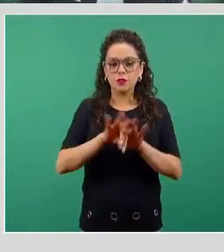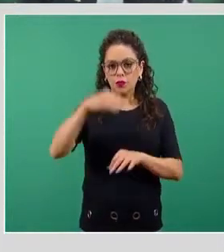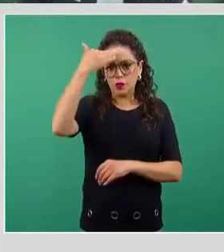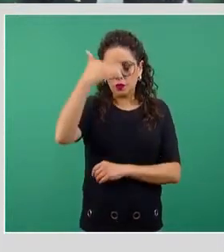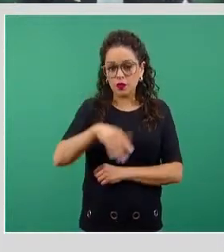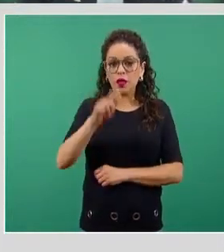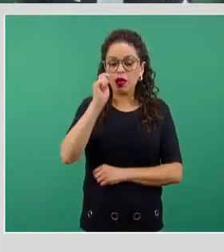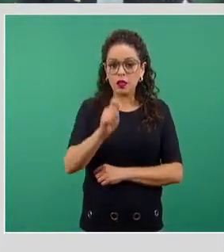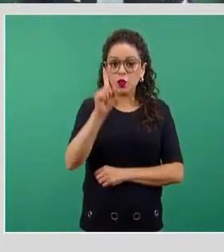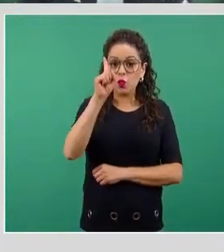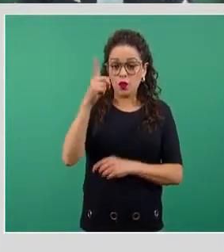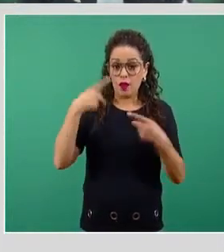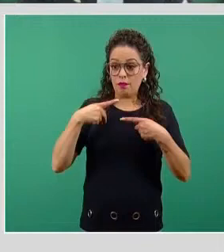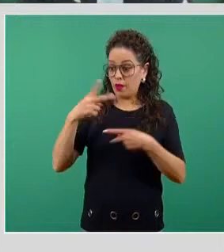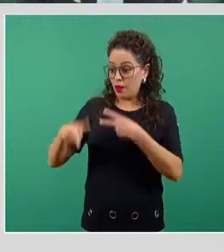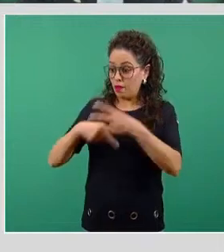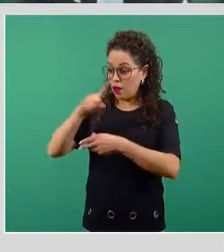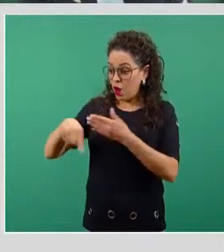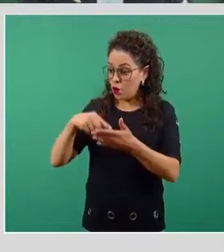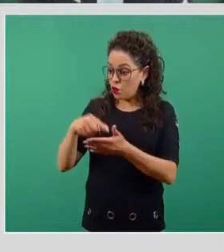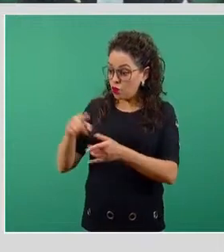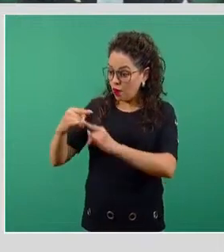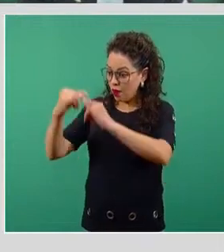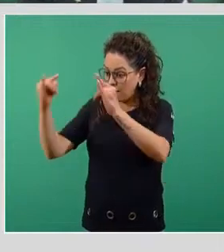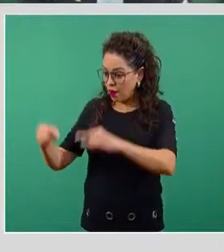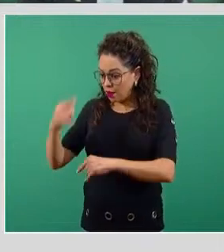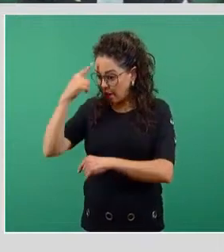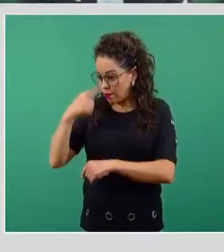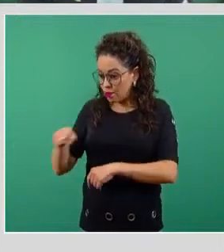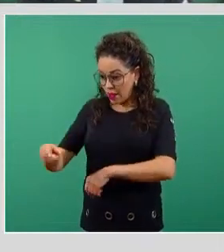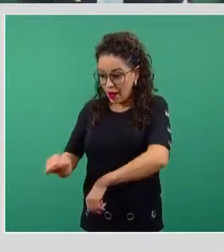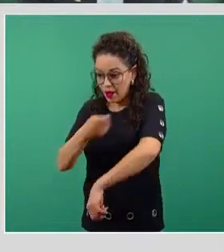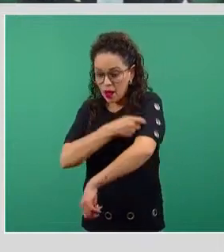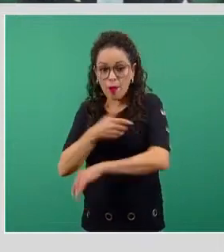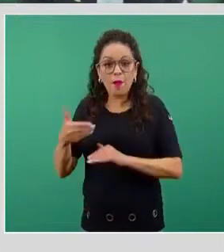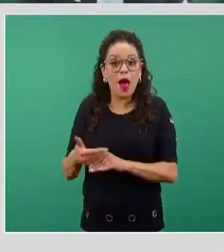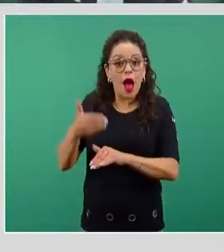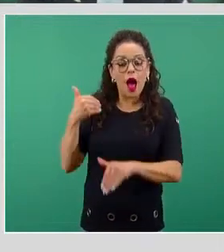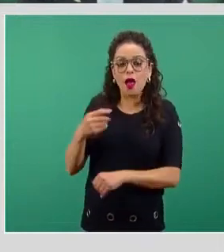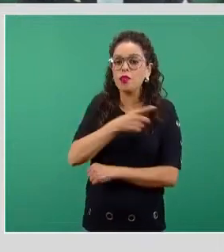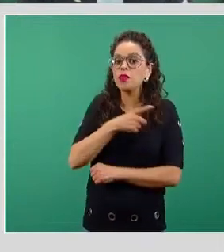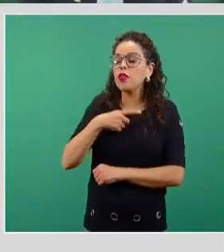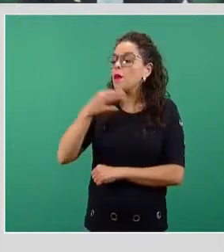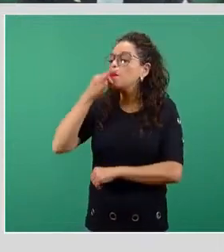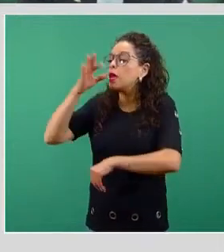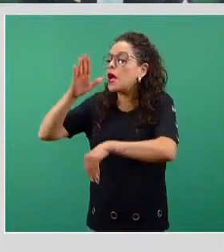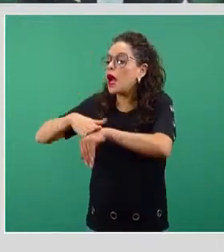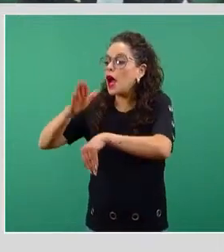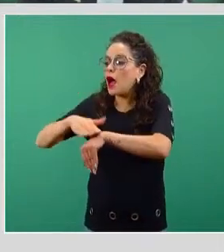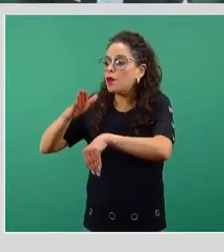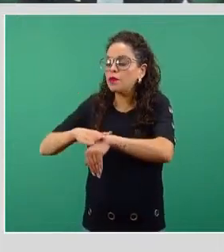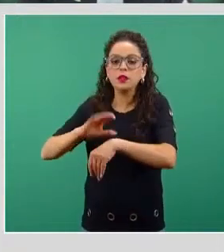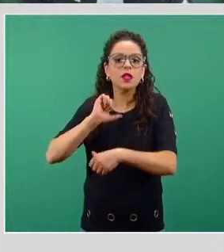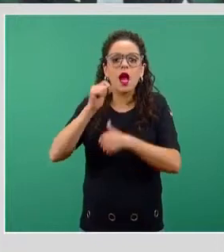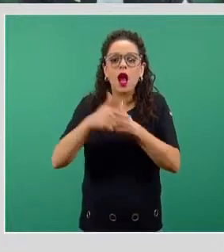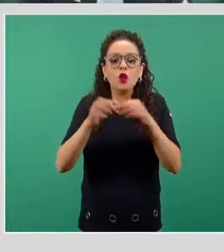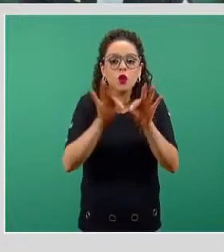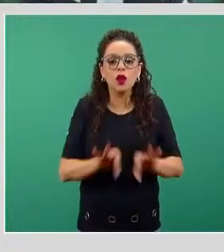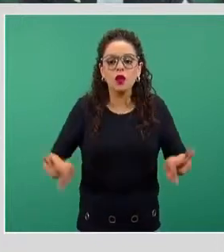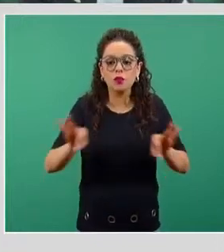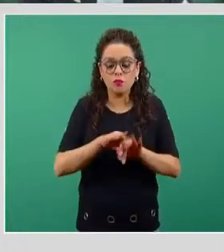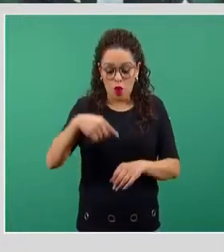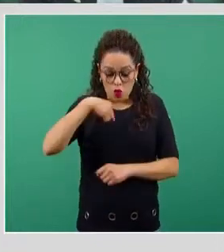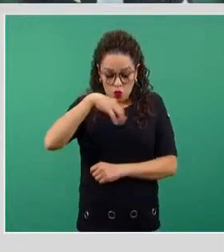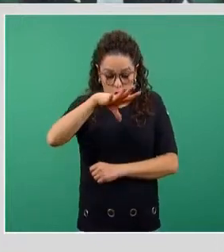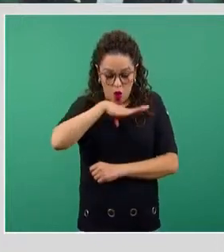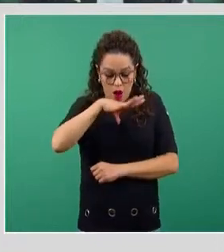de vacunación, siempre debe de avisarle al personal de salud antes de la aplicación de su vacuna cualquier situación importante de salud o bien